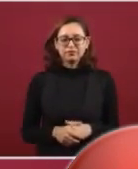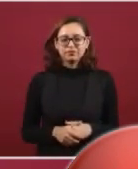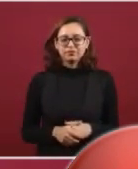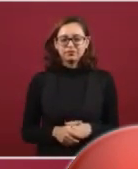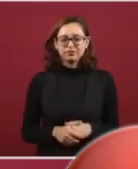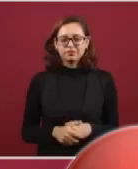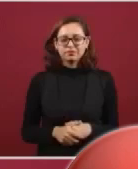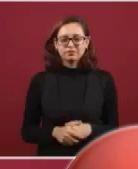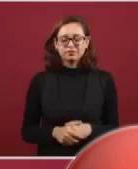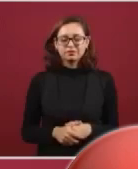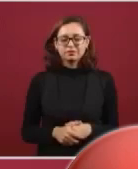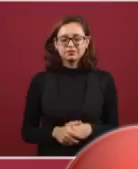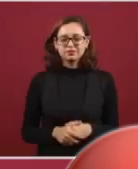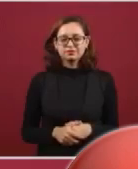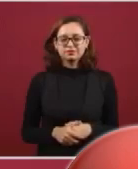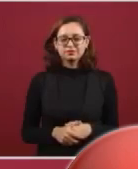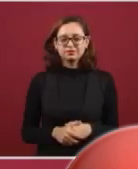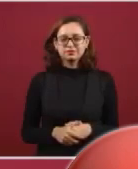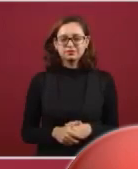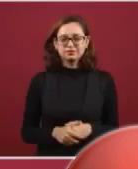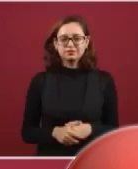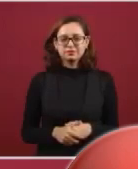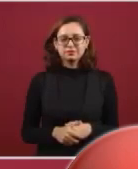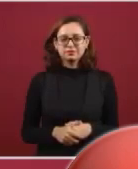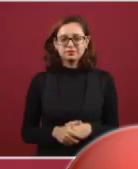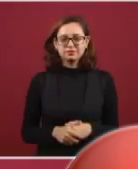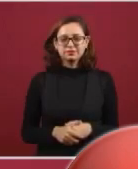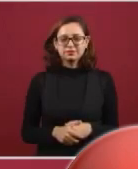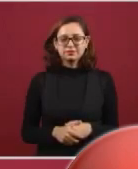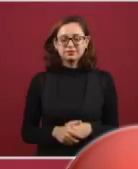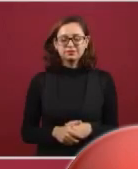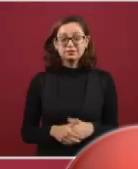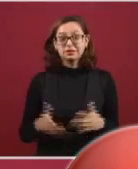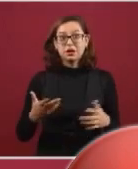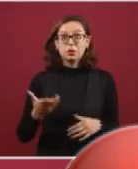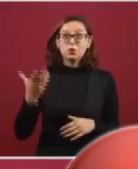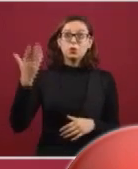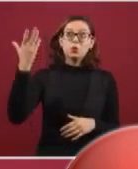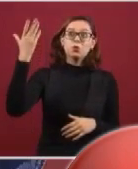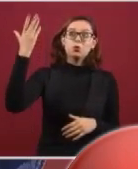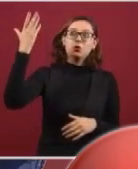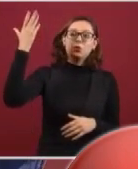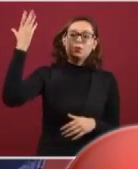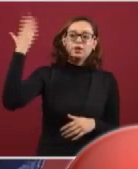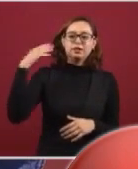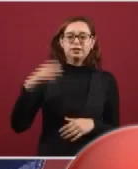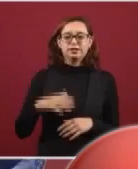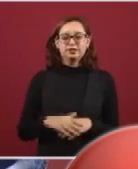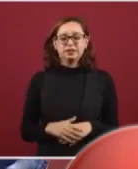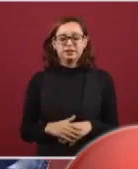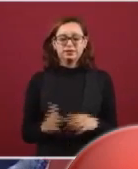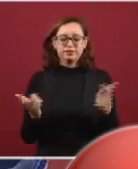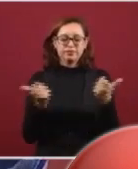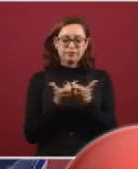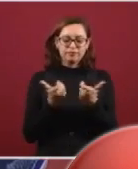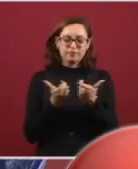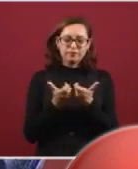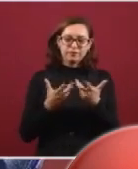Se hizo famosa la expresión esa de que la economía tonto,